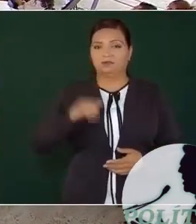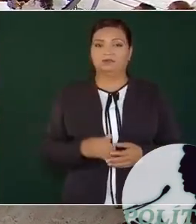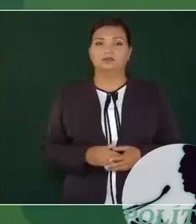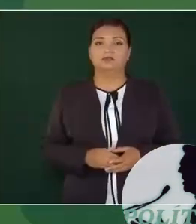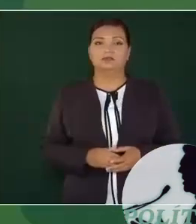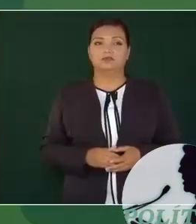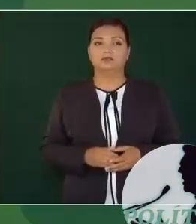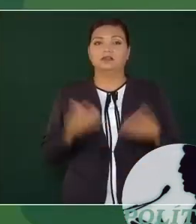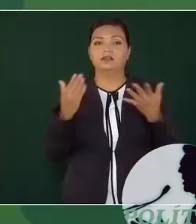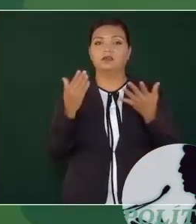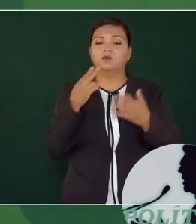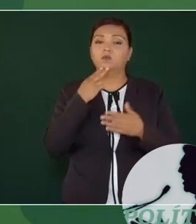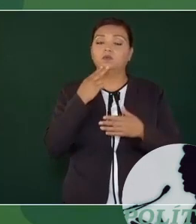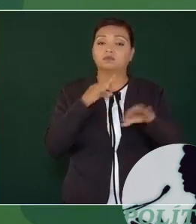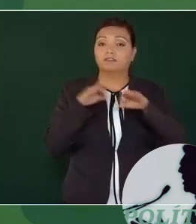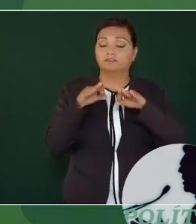lo llegó a manejar